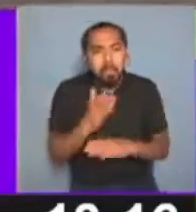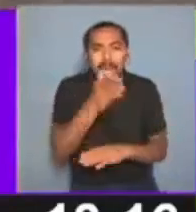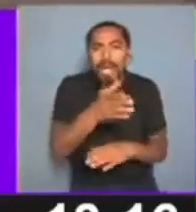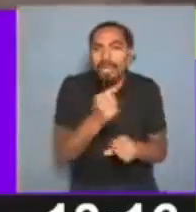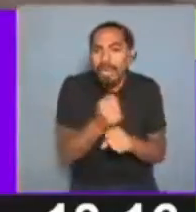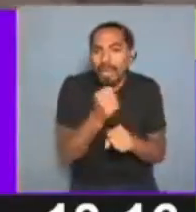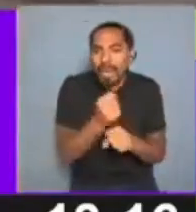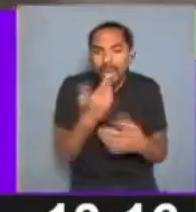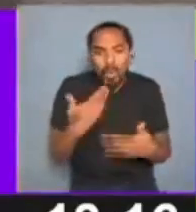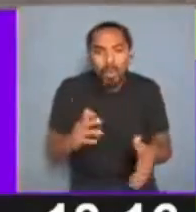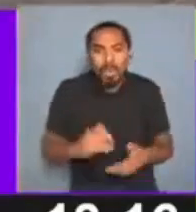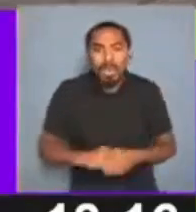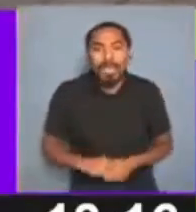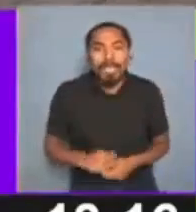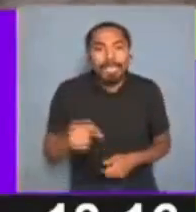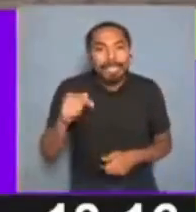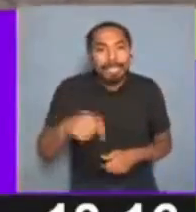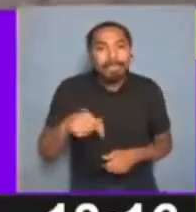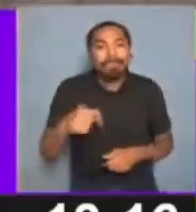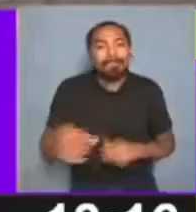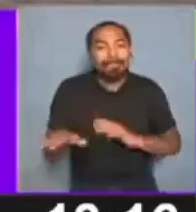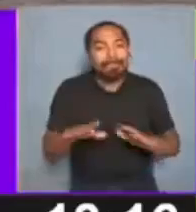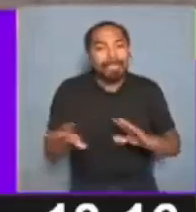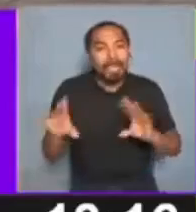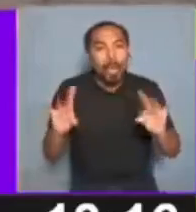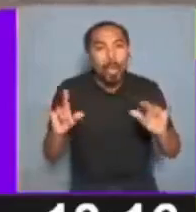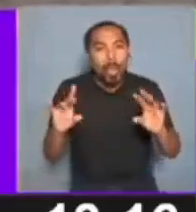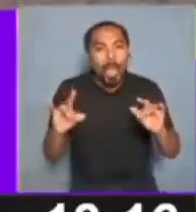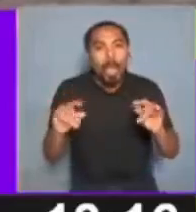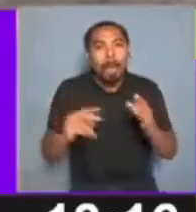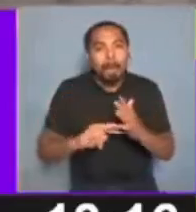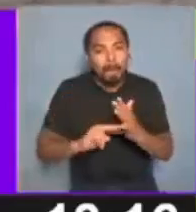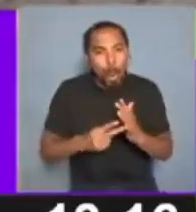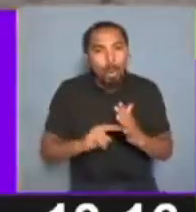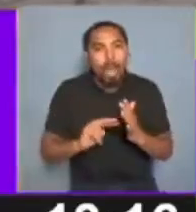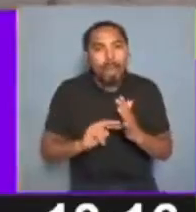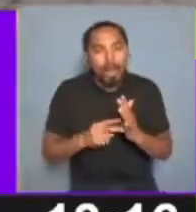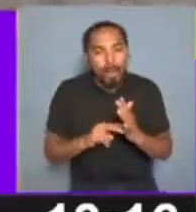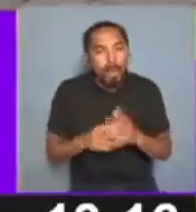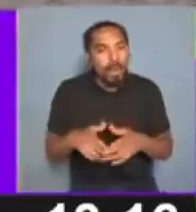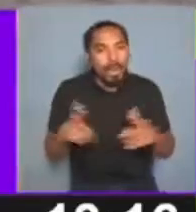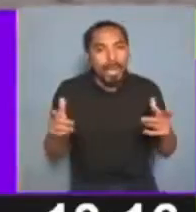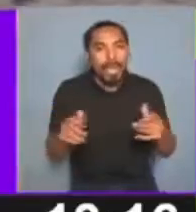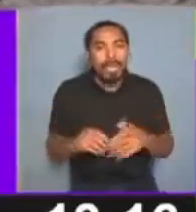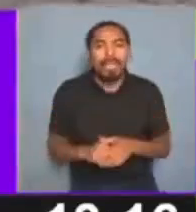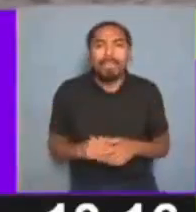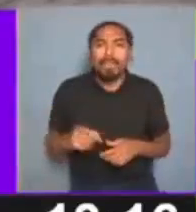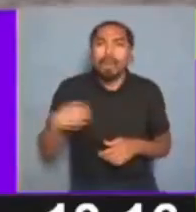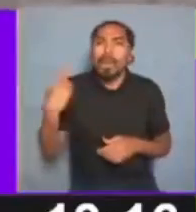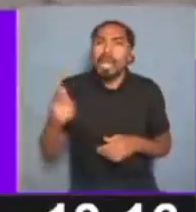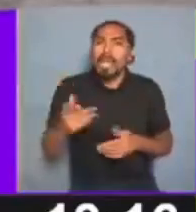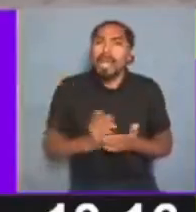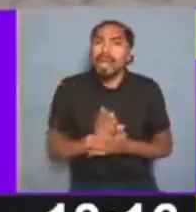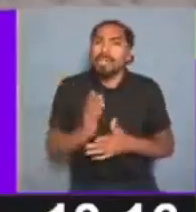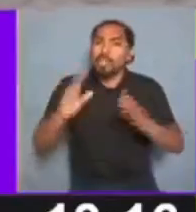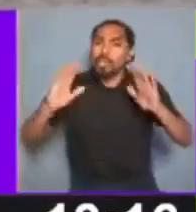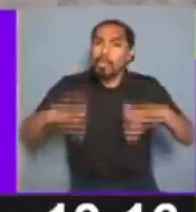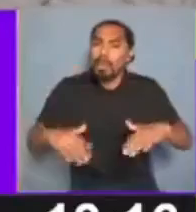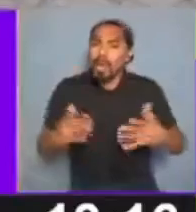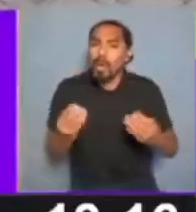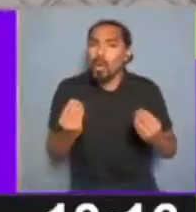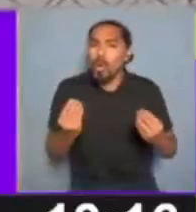hoy ha sido problemático para muchos, mañana, si siguen las medidas, también podría ser problemático para los mismos o quizás para otros,